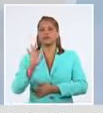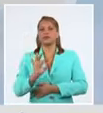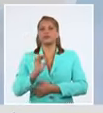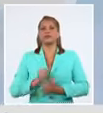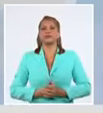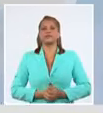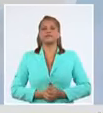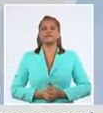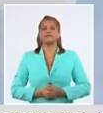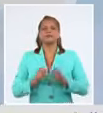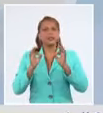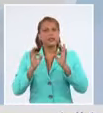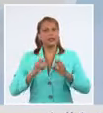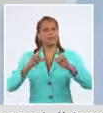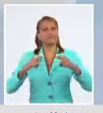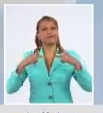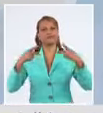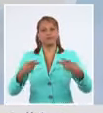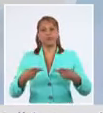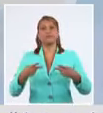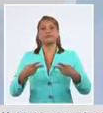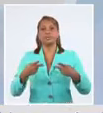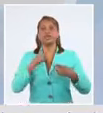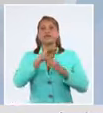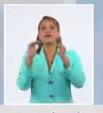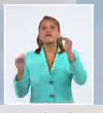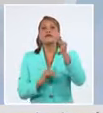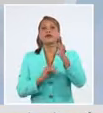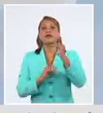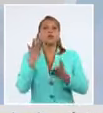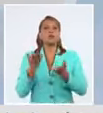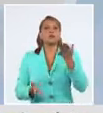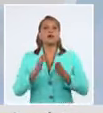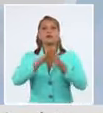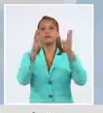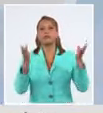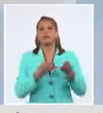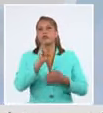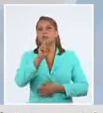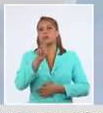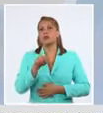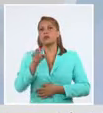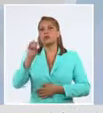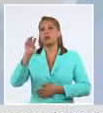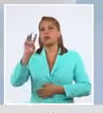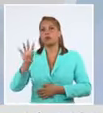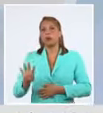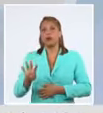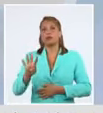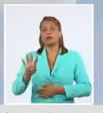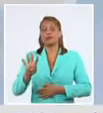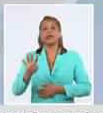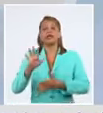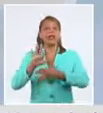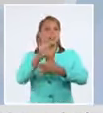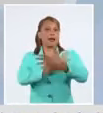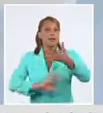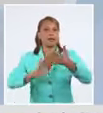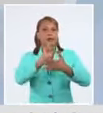0,85%. Y como siempre decimos, inferior al mundo de 2,04, a la de la región de las Américas, que es